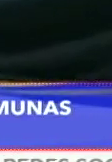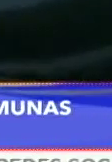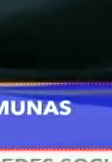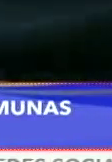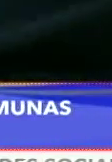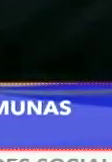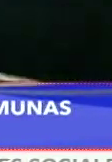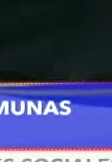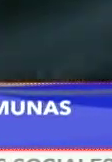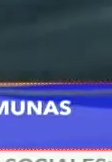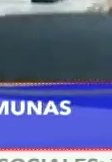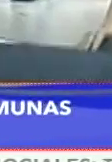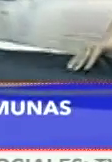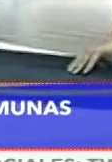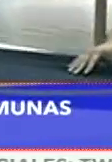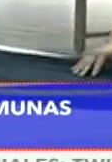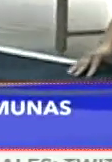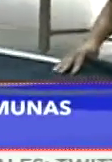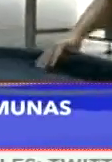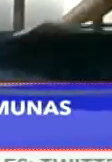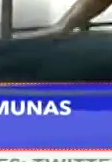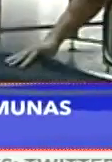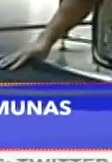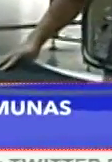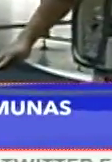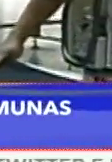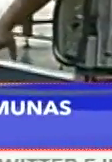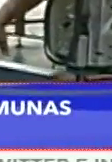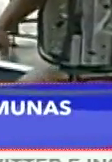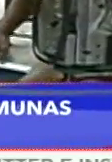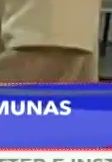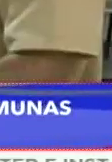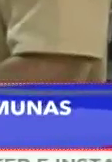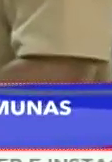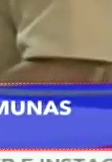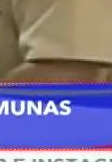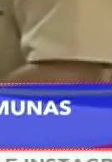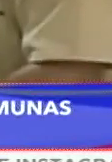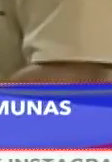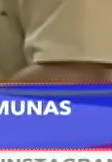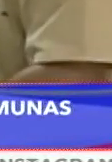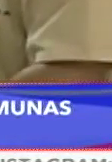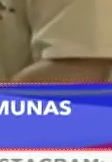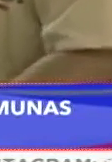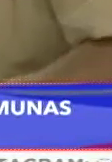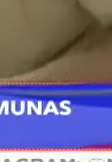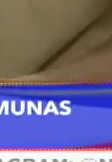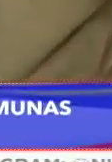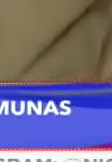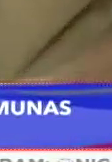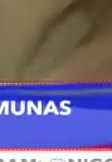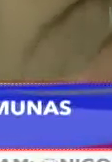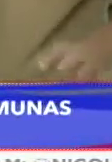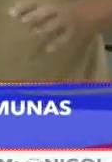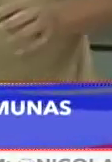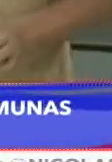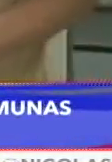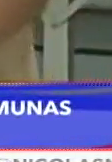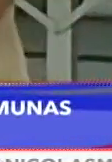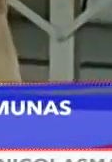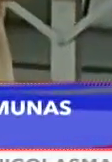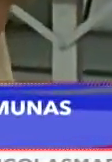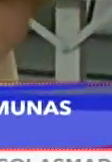de Confección Textil Algodones del Orinoco. Queremos darle desde aquí un fuerte abrazo revolucionario, presidente, y